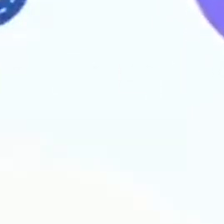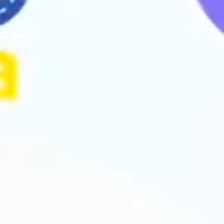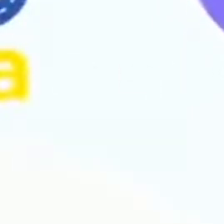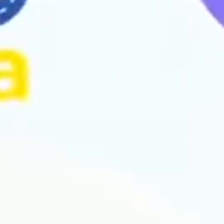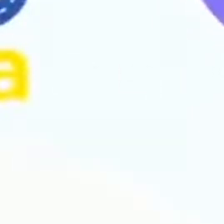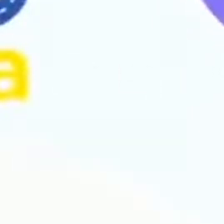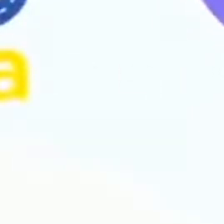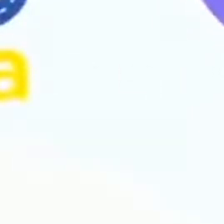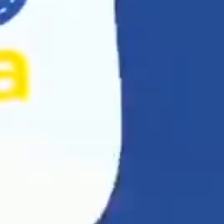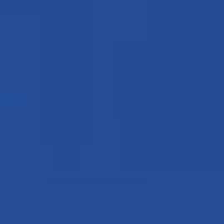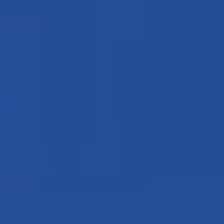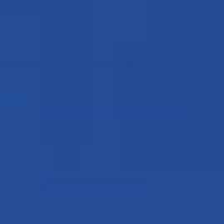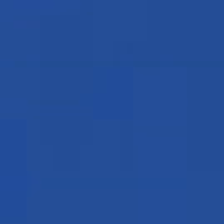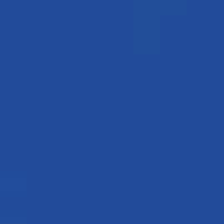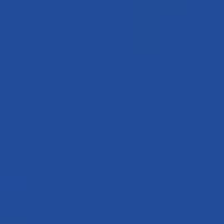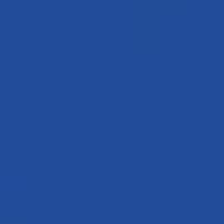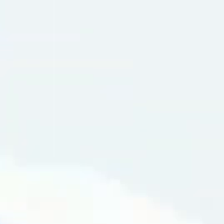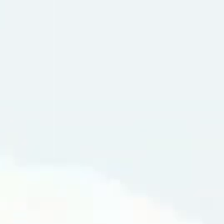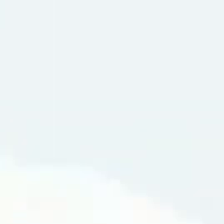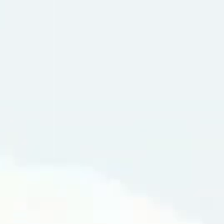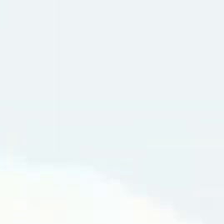Aprendo en casa.